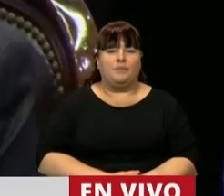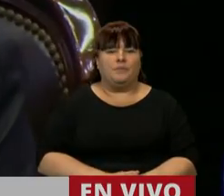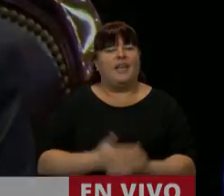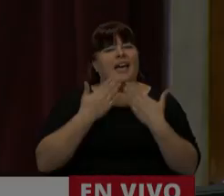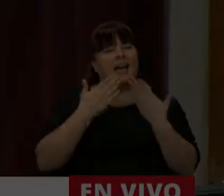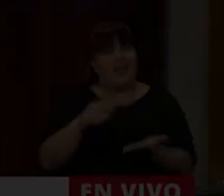Gracias, diputada.